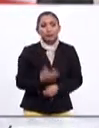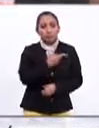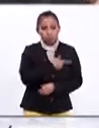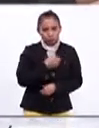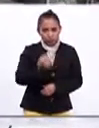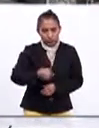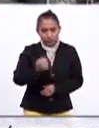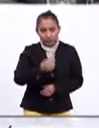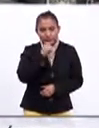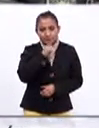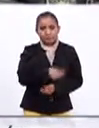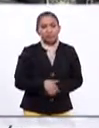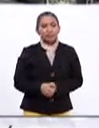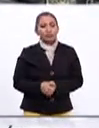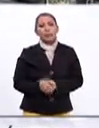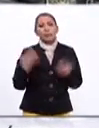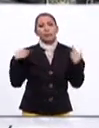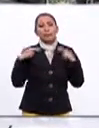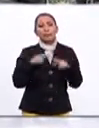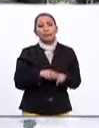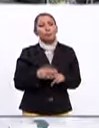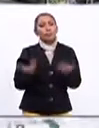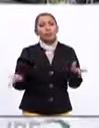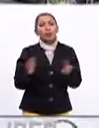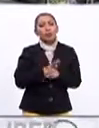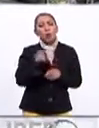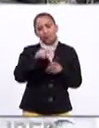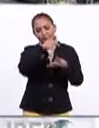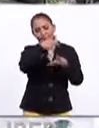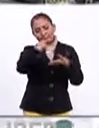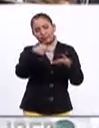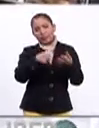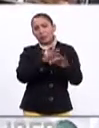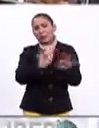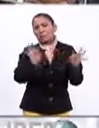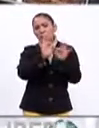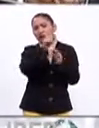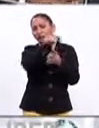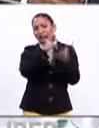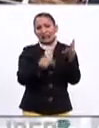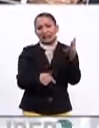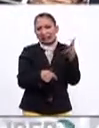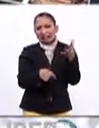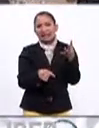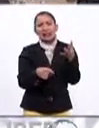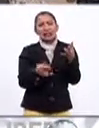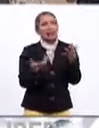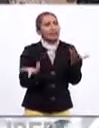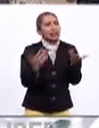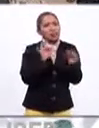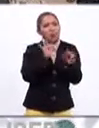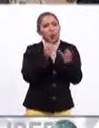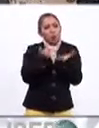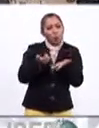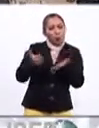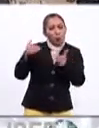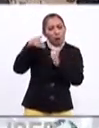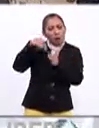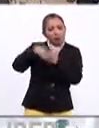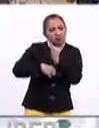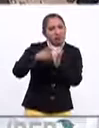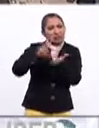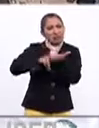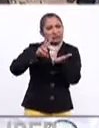gusto saludarlo también, profesor. ¿Cuáles son los factores principales que han ido impulsando hacia abajo